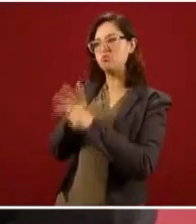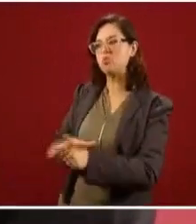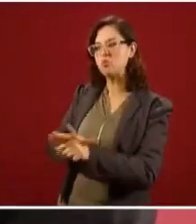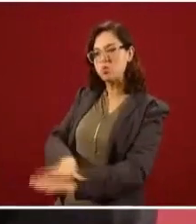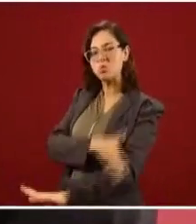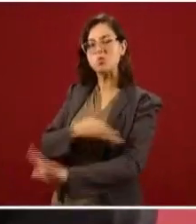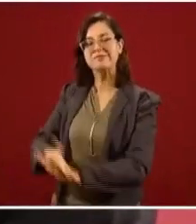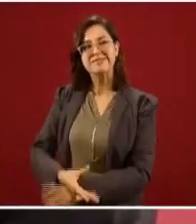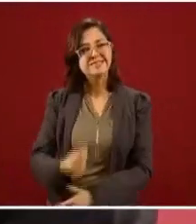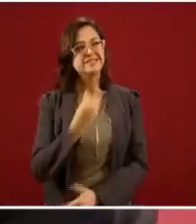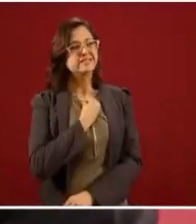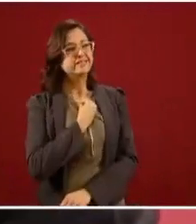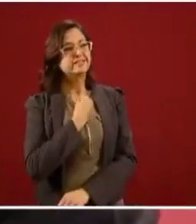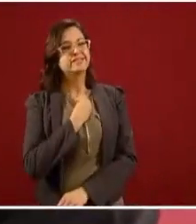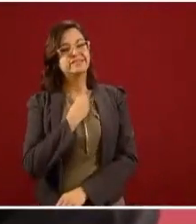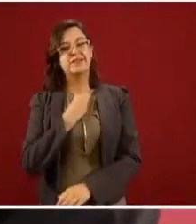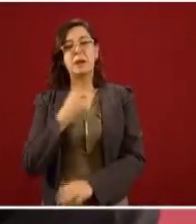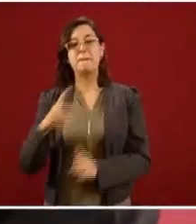denunciamos